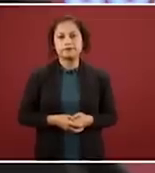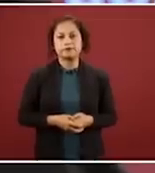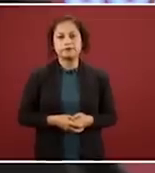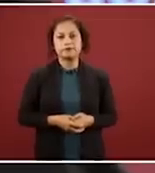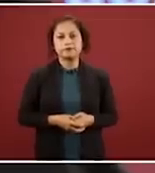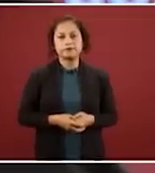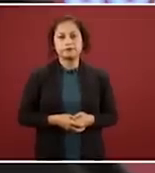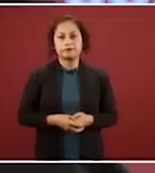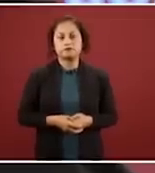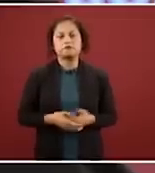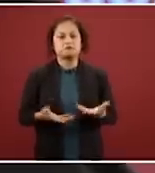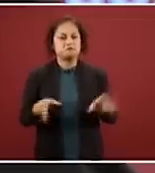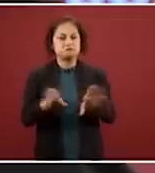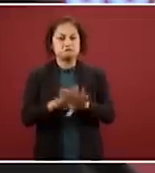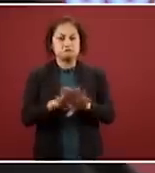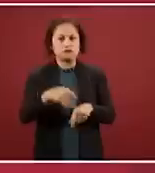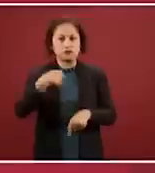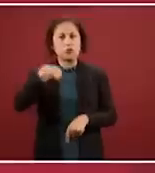actuar como se piensa